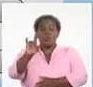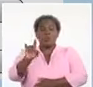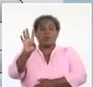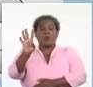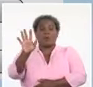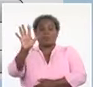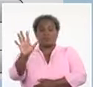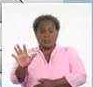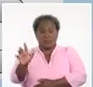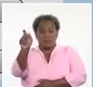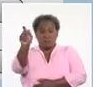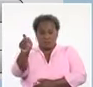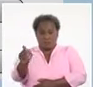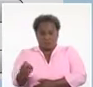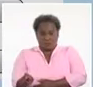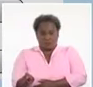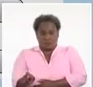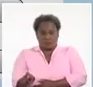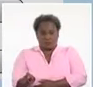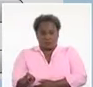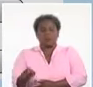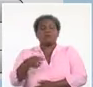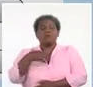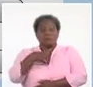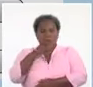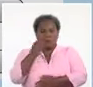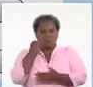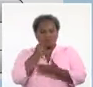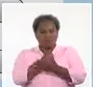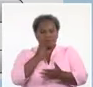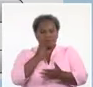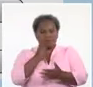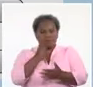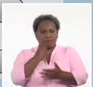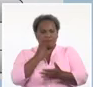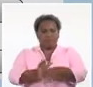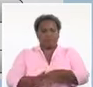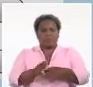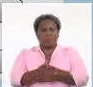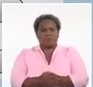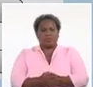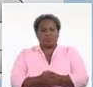193.945 personas con la COVID-19. Eso hace